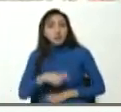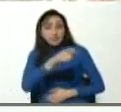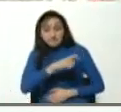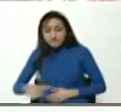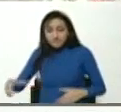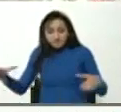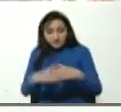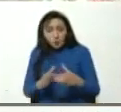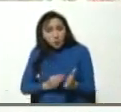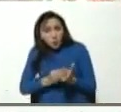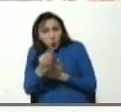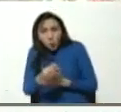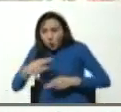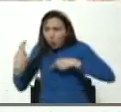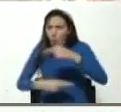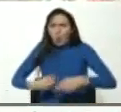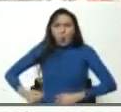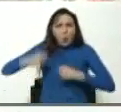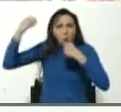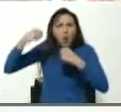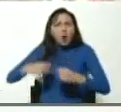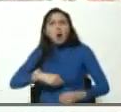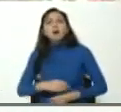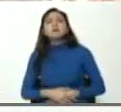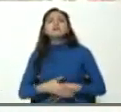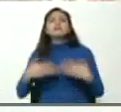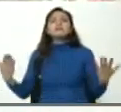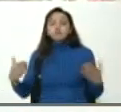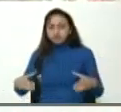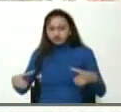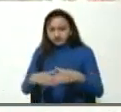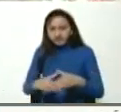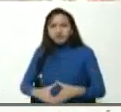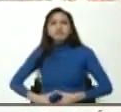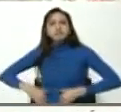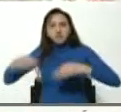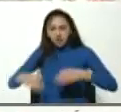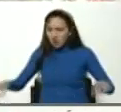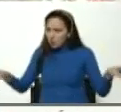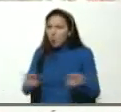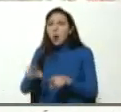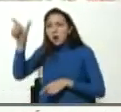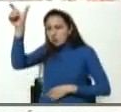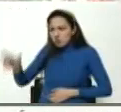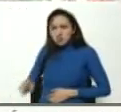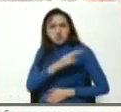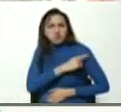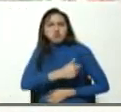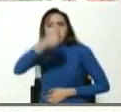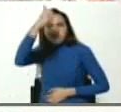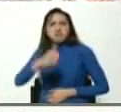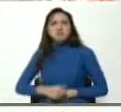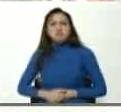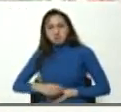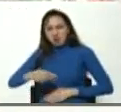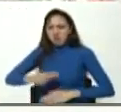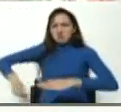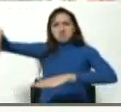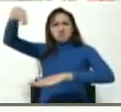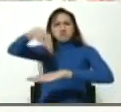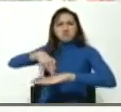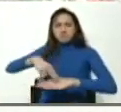valientes los patriotas y los revolucionarios están como el general garcía carneiro en el altar de los pueblos